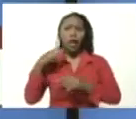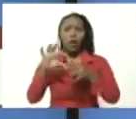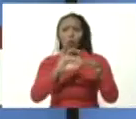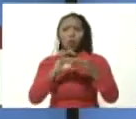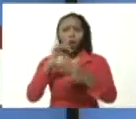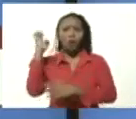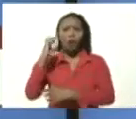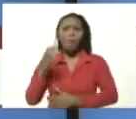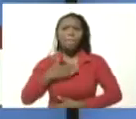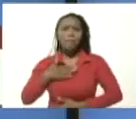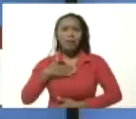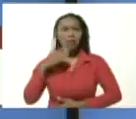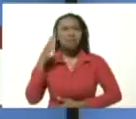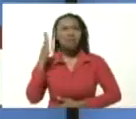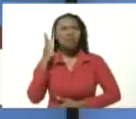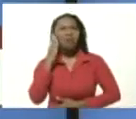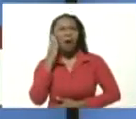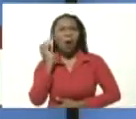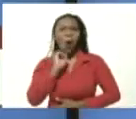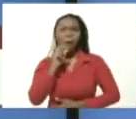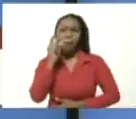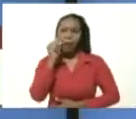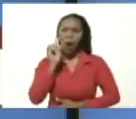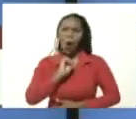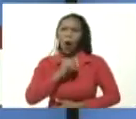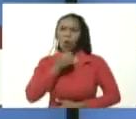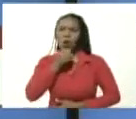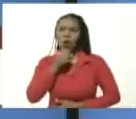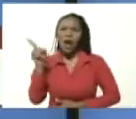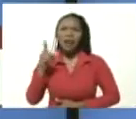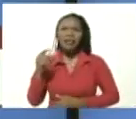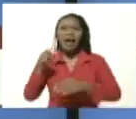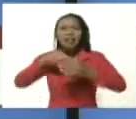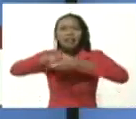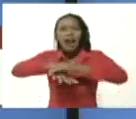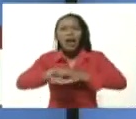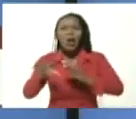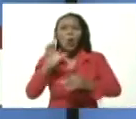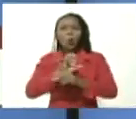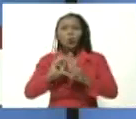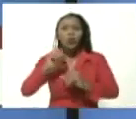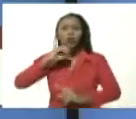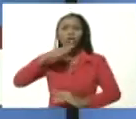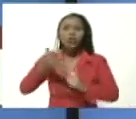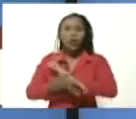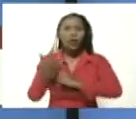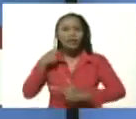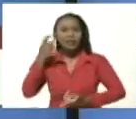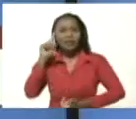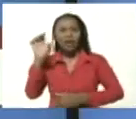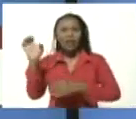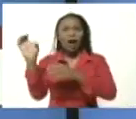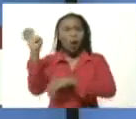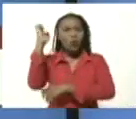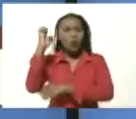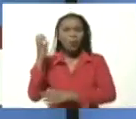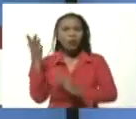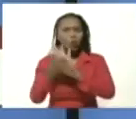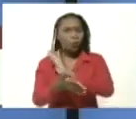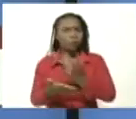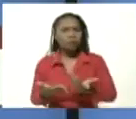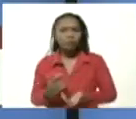eran españoles, creo yo. Tenían rey también. No, para ese momento no había, sí había.